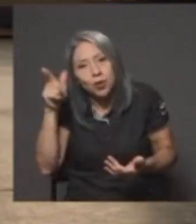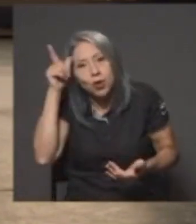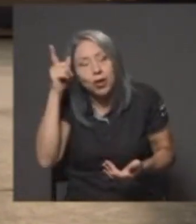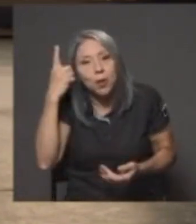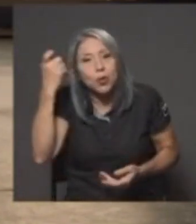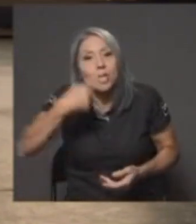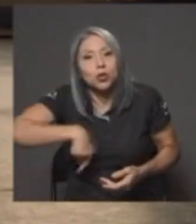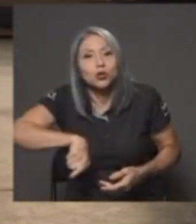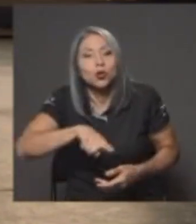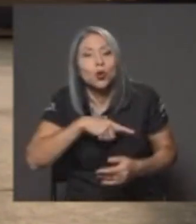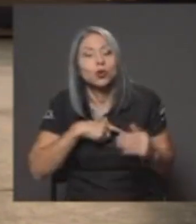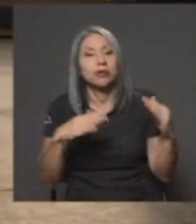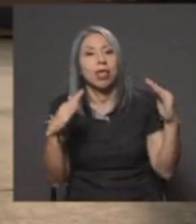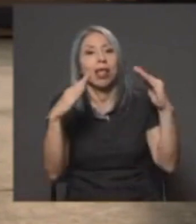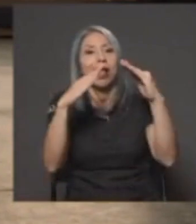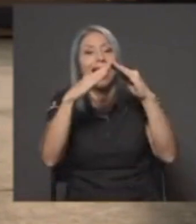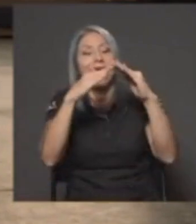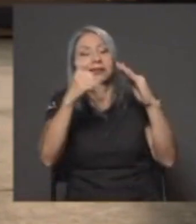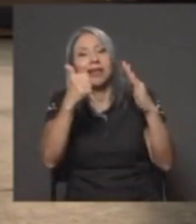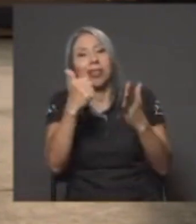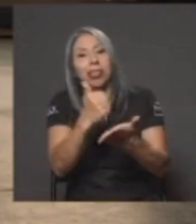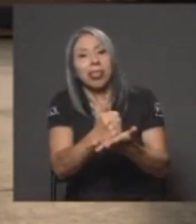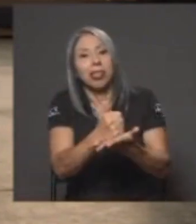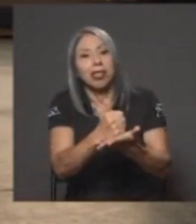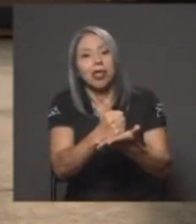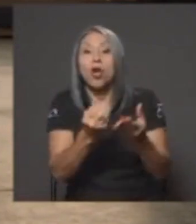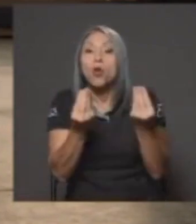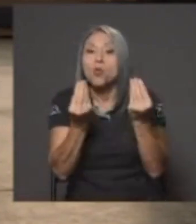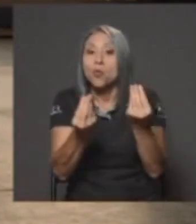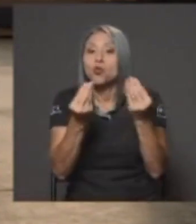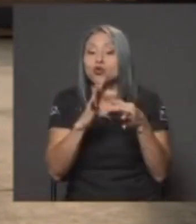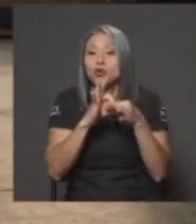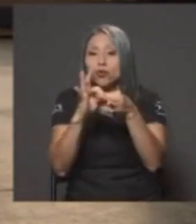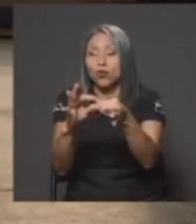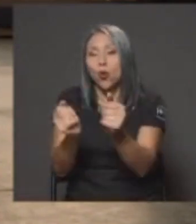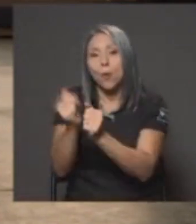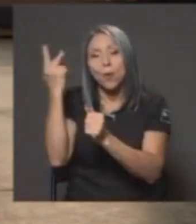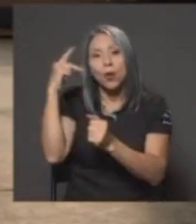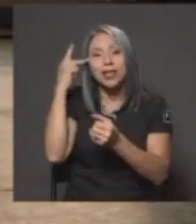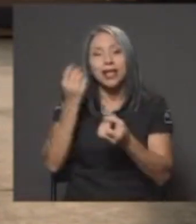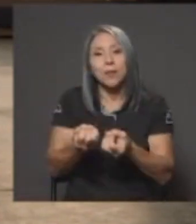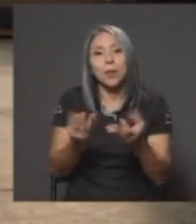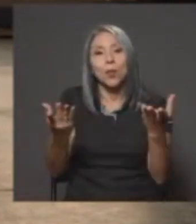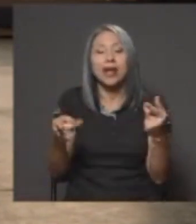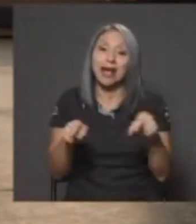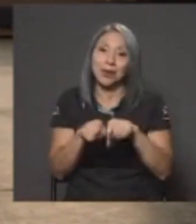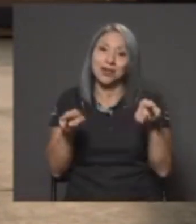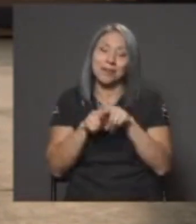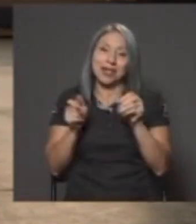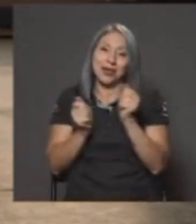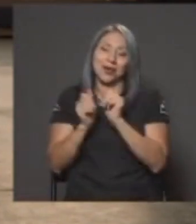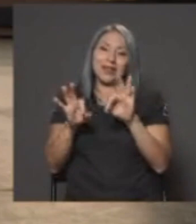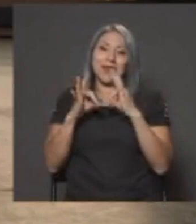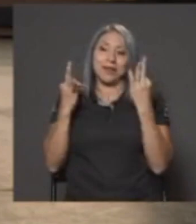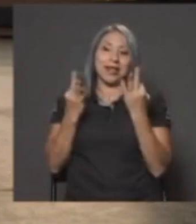la casa, mucho tenía que ver con política pública, pero también con decisiones de los hogares, ¿verdad? Para